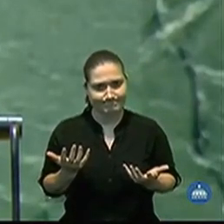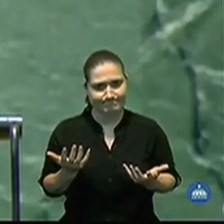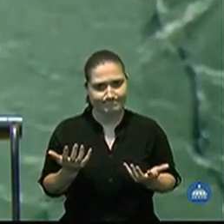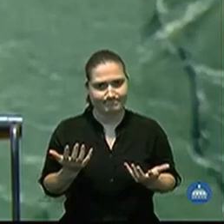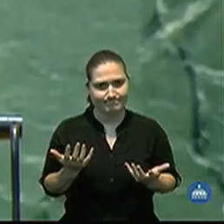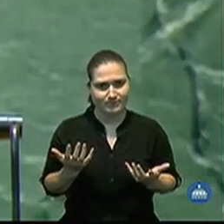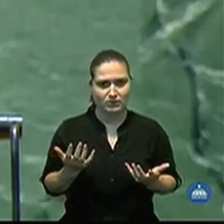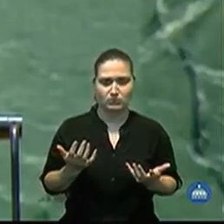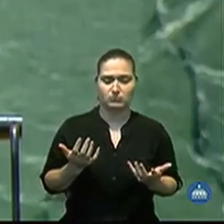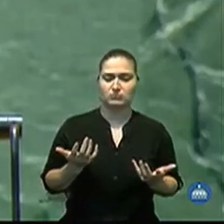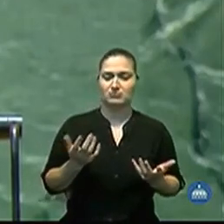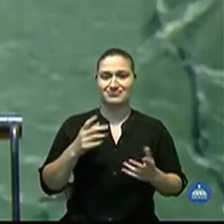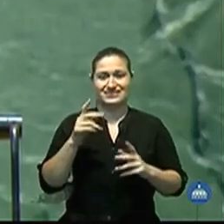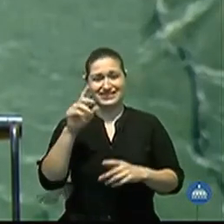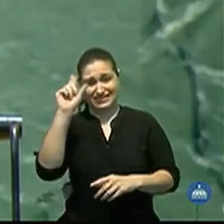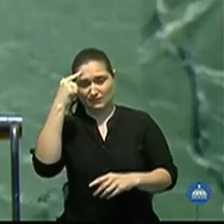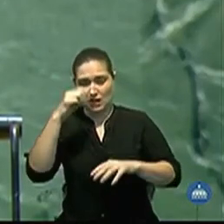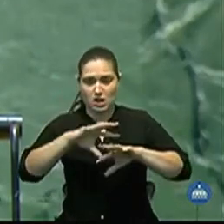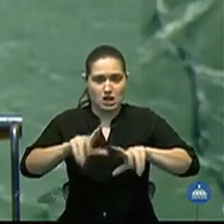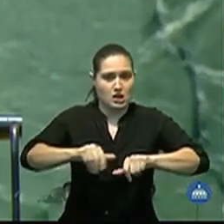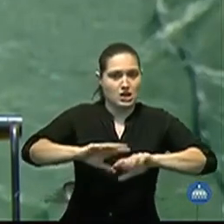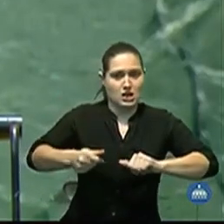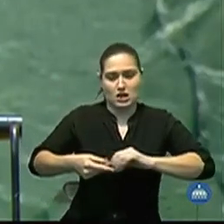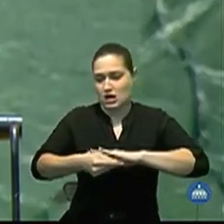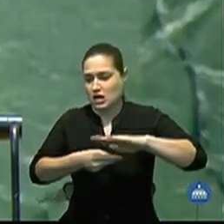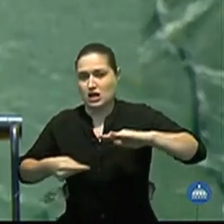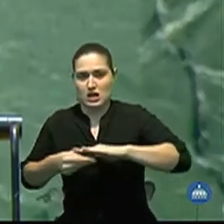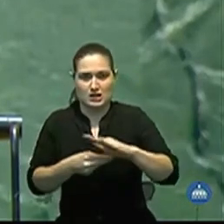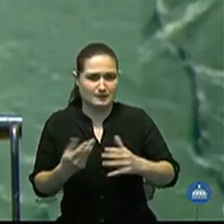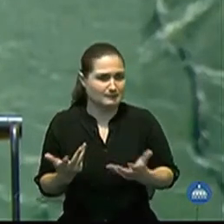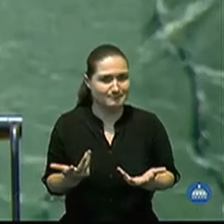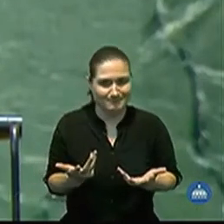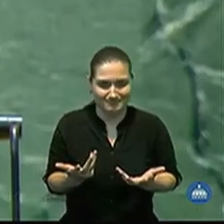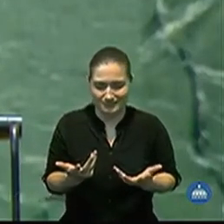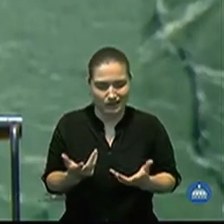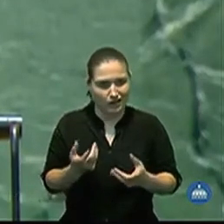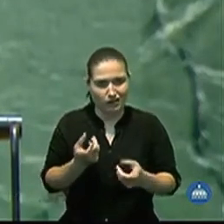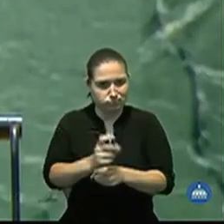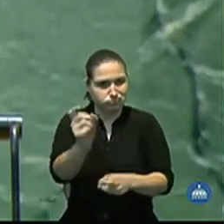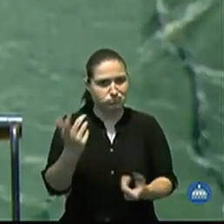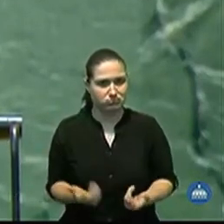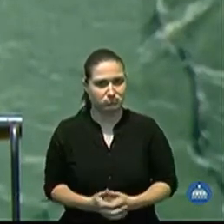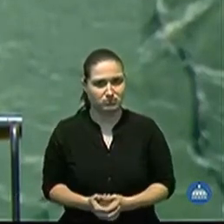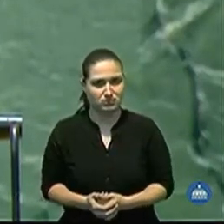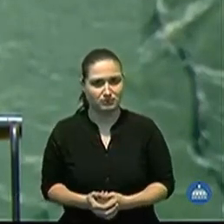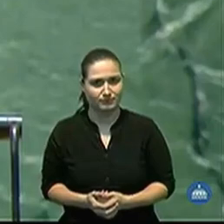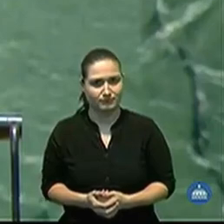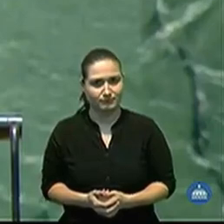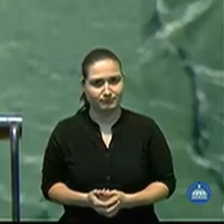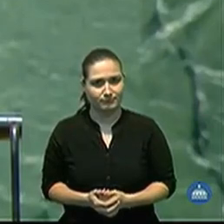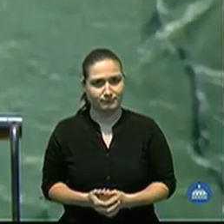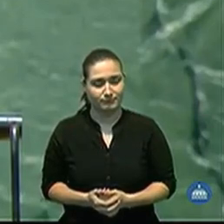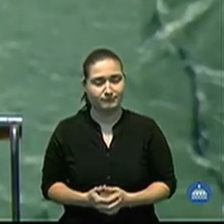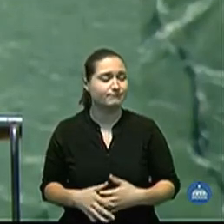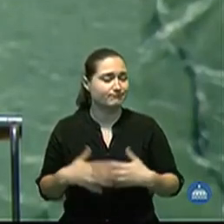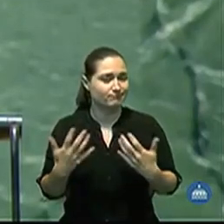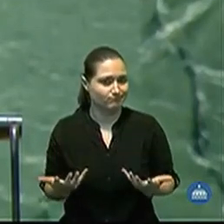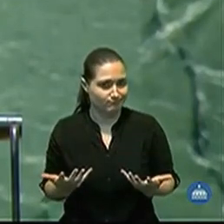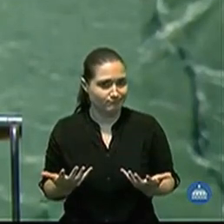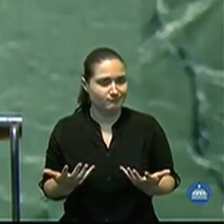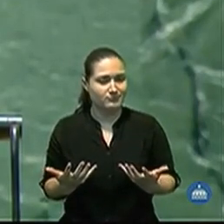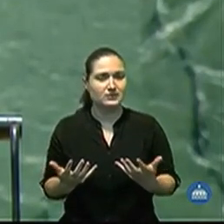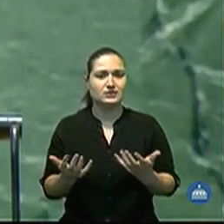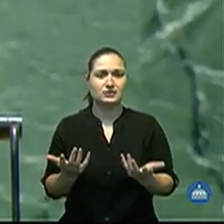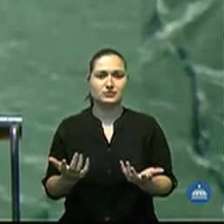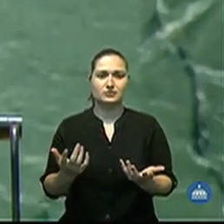personalismo y la corrupción, la confianza en las instituciones democráticas. Frente a ese panorama, resalta la propensión